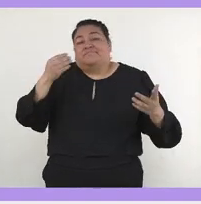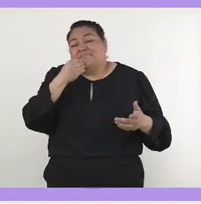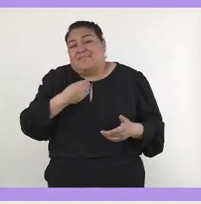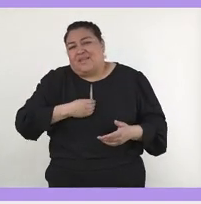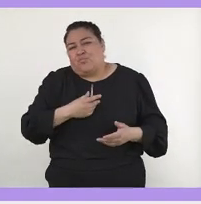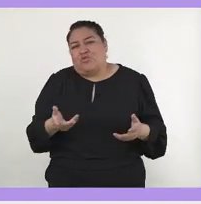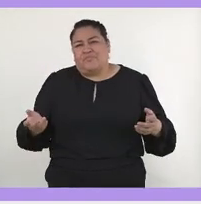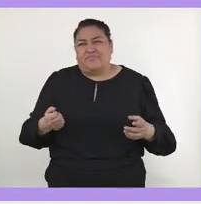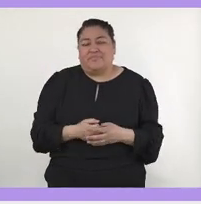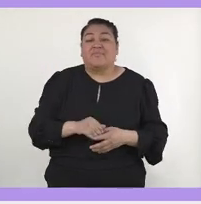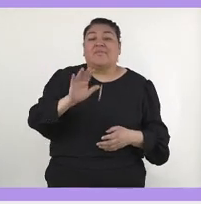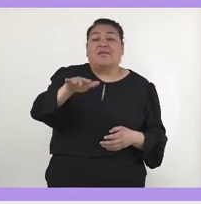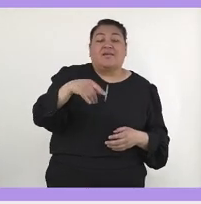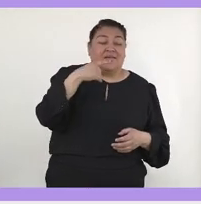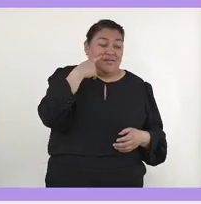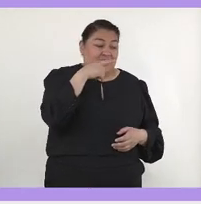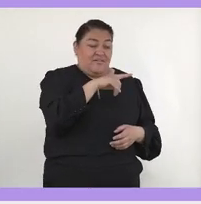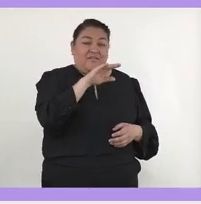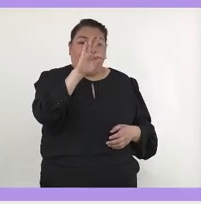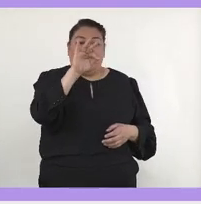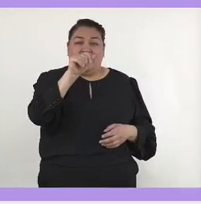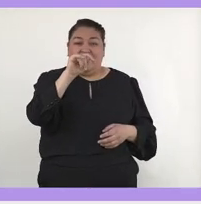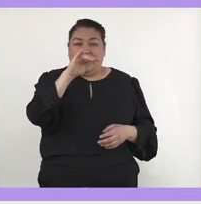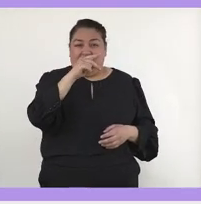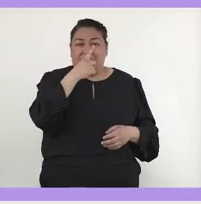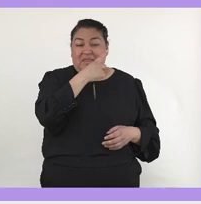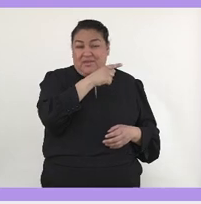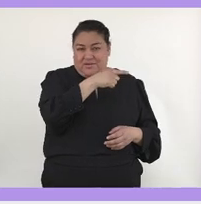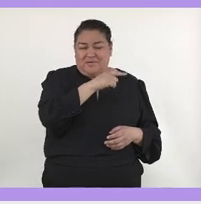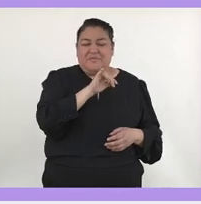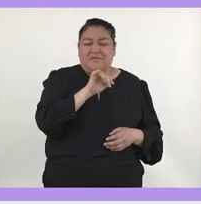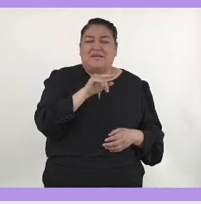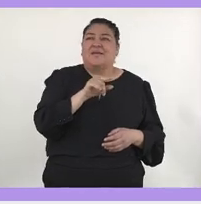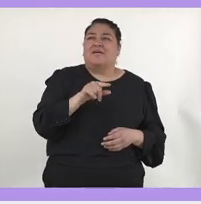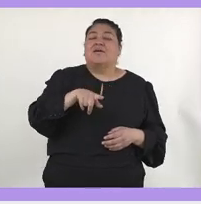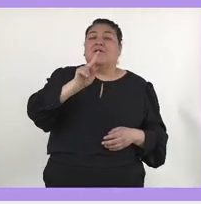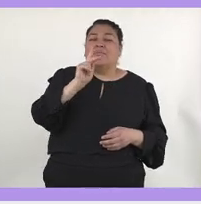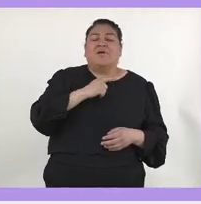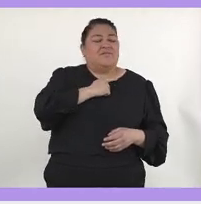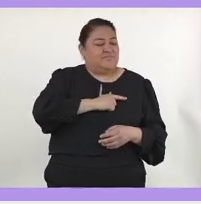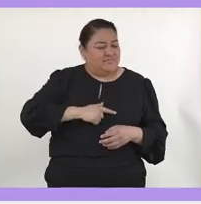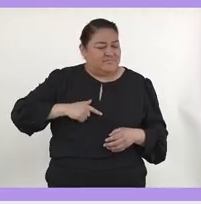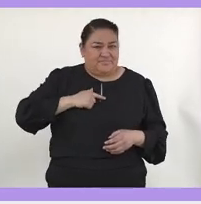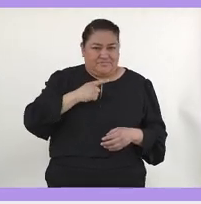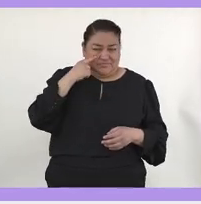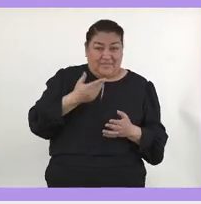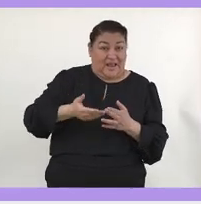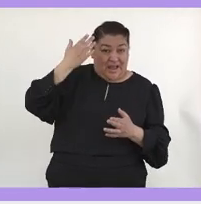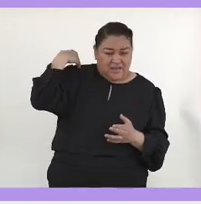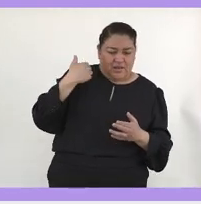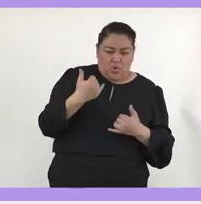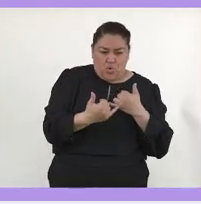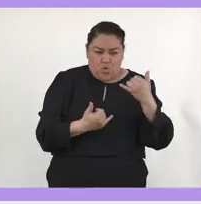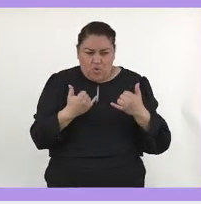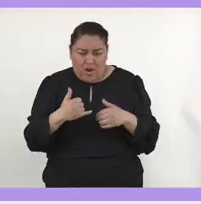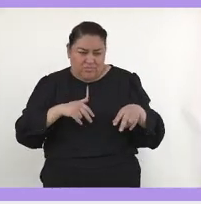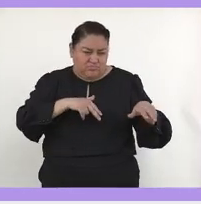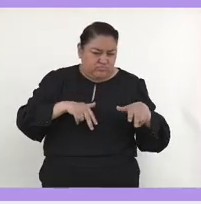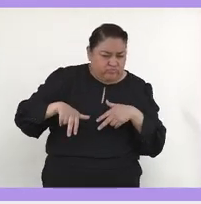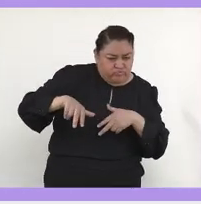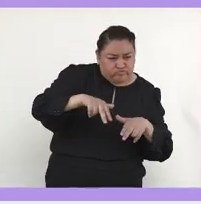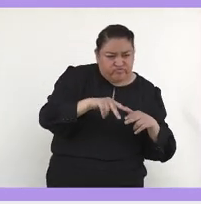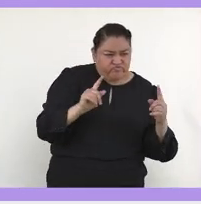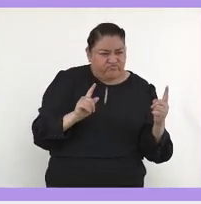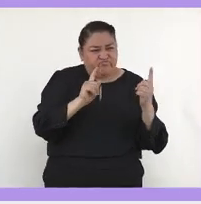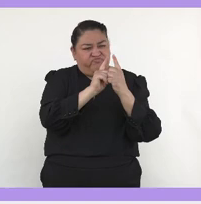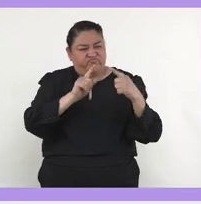que Fátima lo introdujo pero pues sí a mí también me da muchísimo gusto que que sí cuando jugábamos también me tocó jugar con con